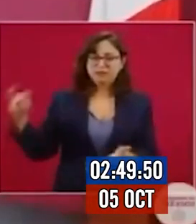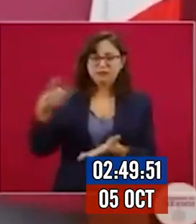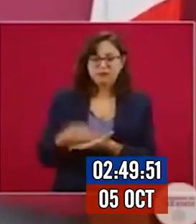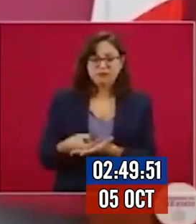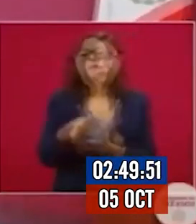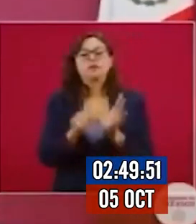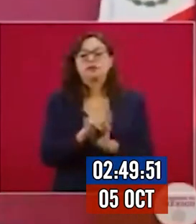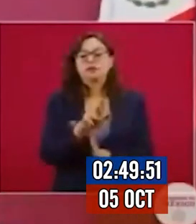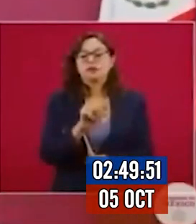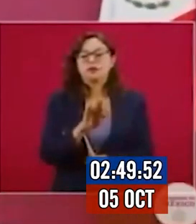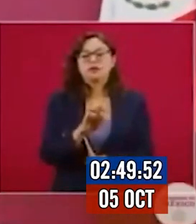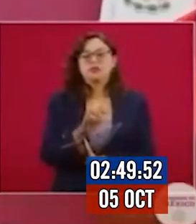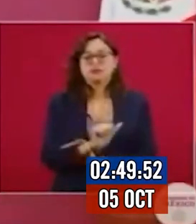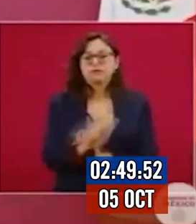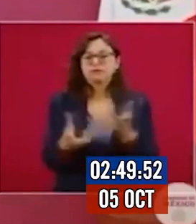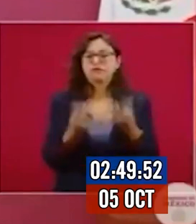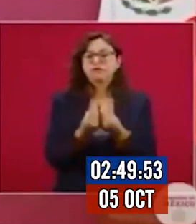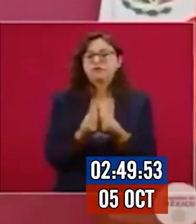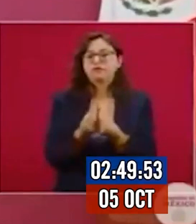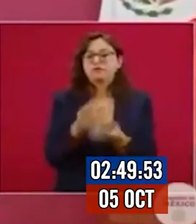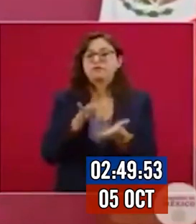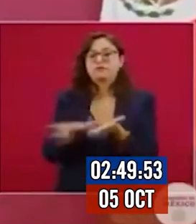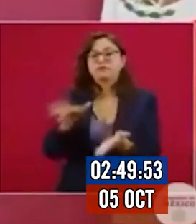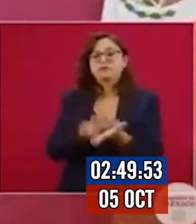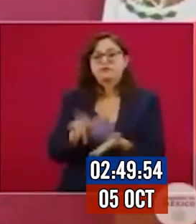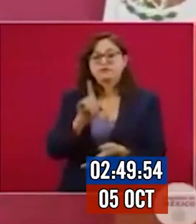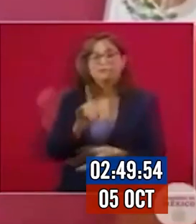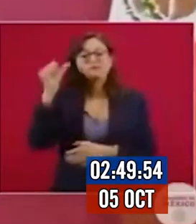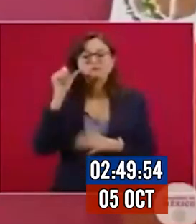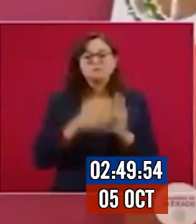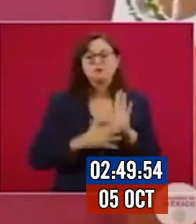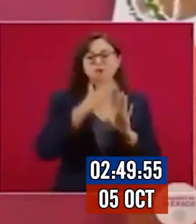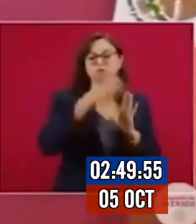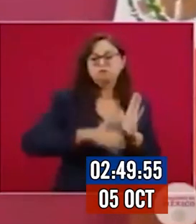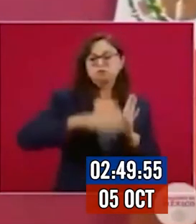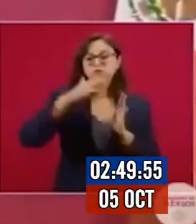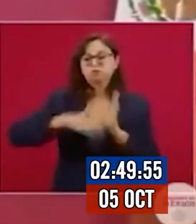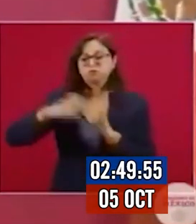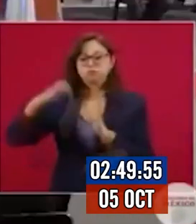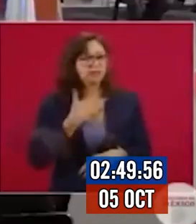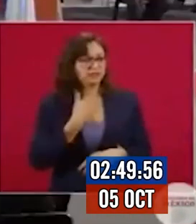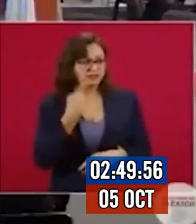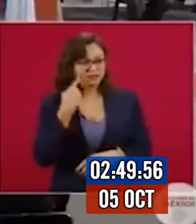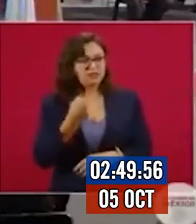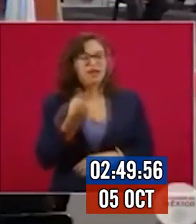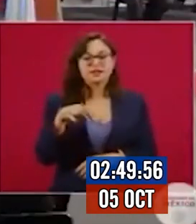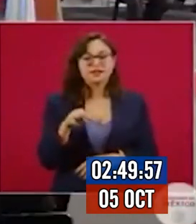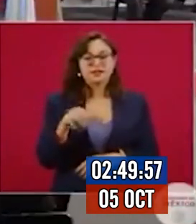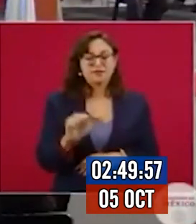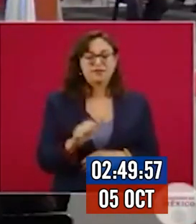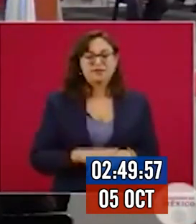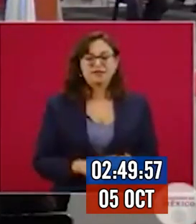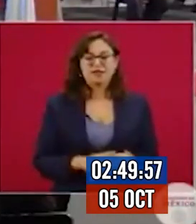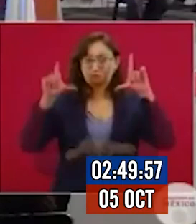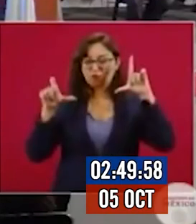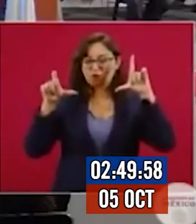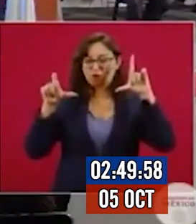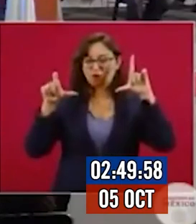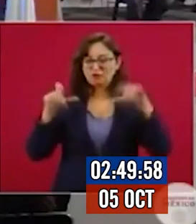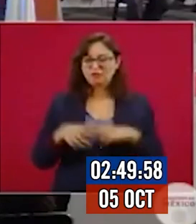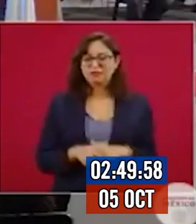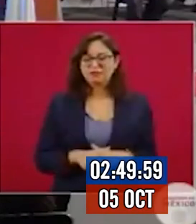convirtió en el boletín de frenar ayer sus ocho columnas a ver si no tiene ese criterio de ayer con la fotografía